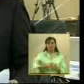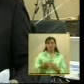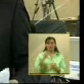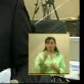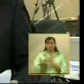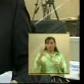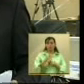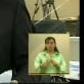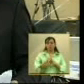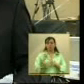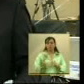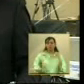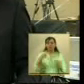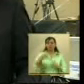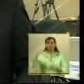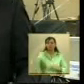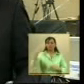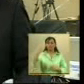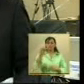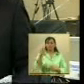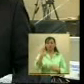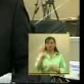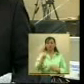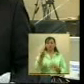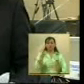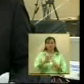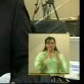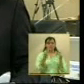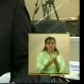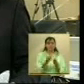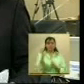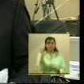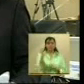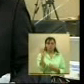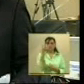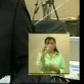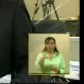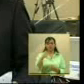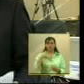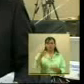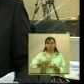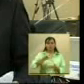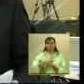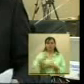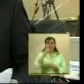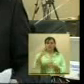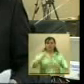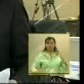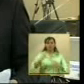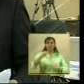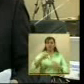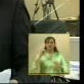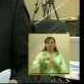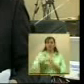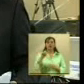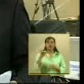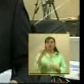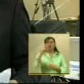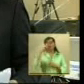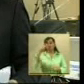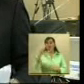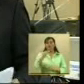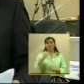daño y perjuicio no solo a los comandos de Taura, sino a sus familiares, esposas e hijos que han tenido que luchar en forma desigual en un infortunio de dolor y de